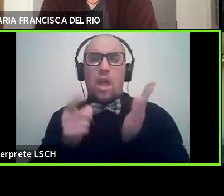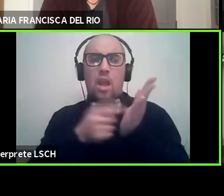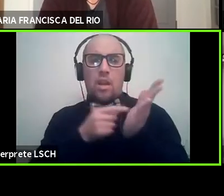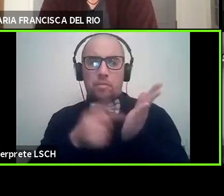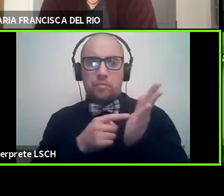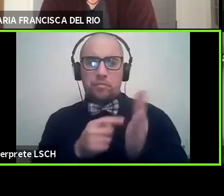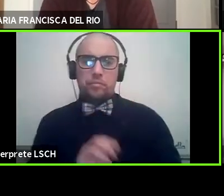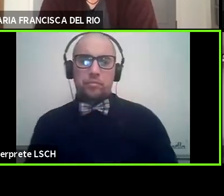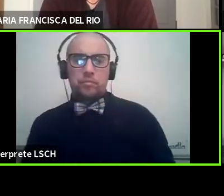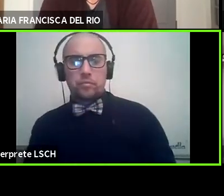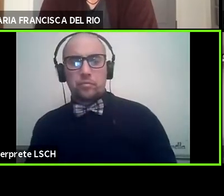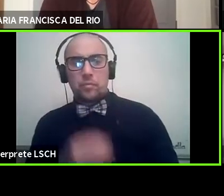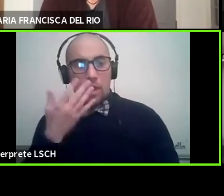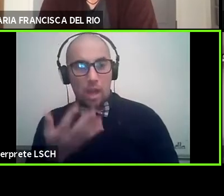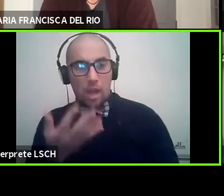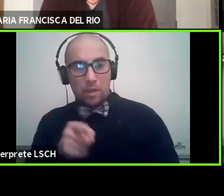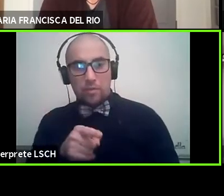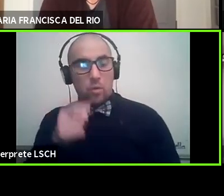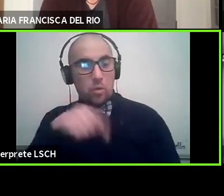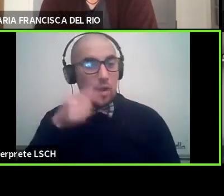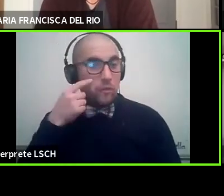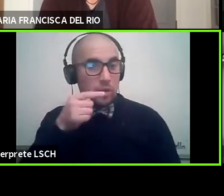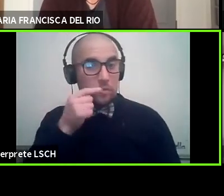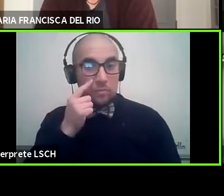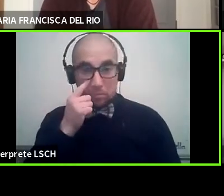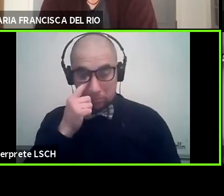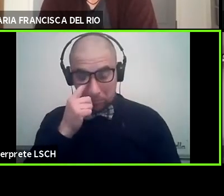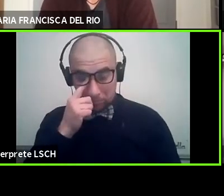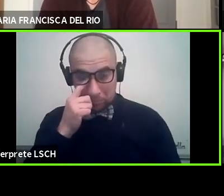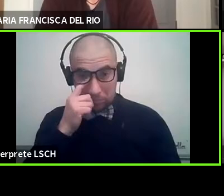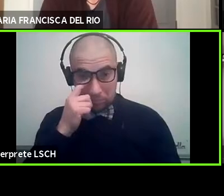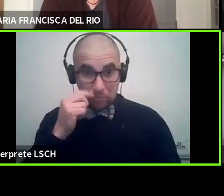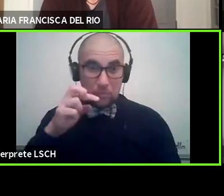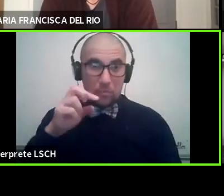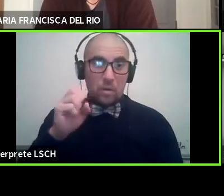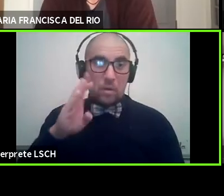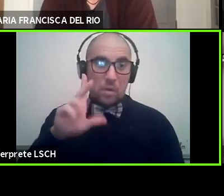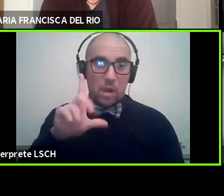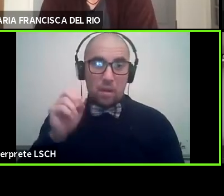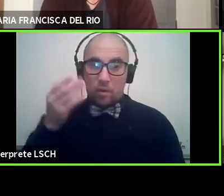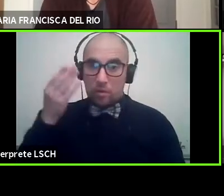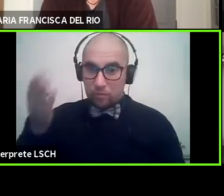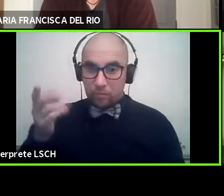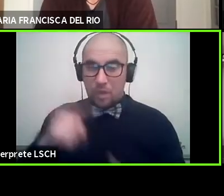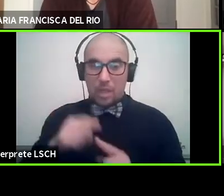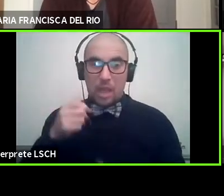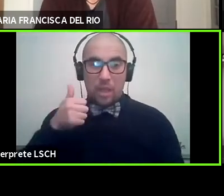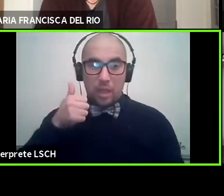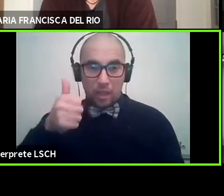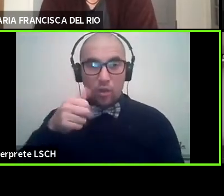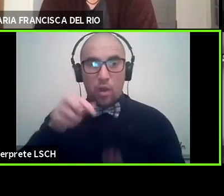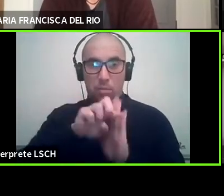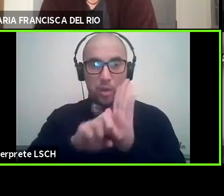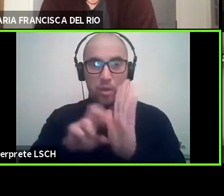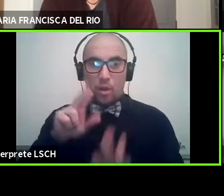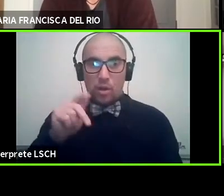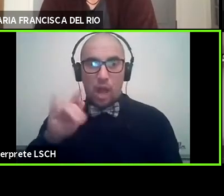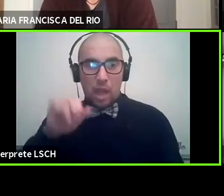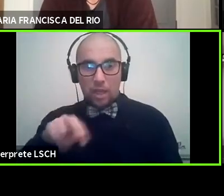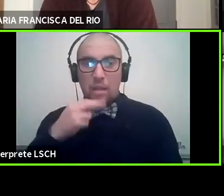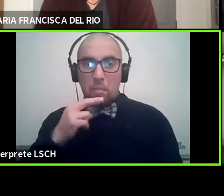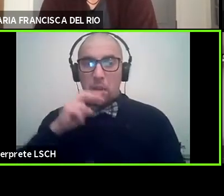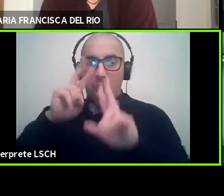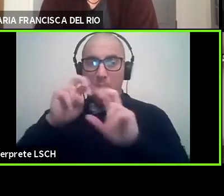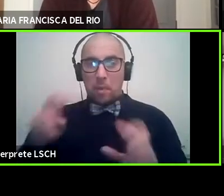Rakim. Aquí, como ustedes ya habrán visto, está Pablo Escobar, quien es director del proyecto Rakim e investigador asociado de